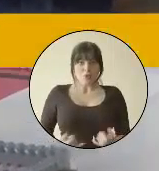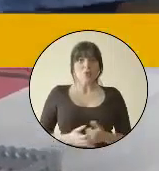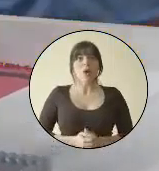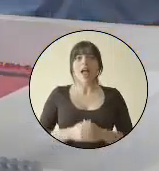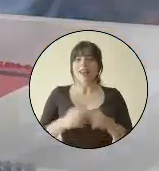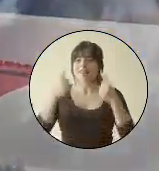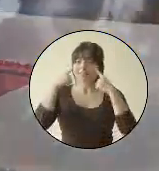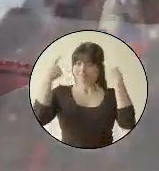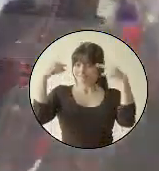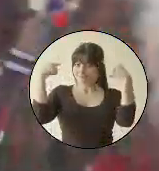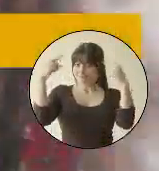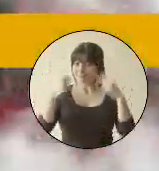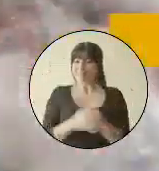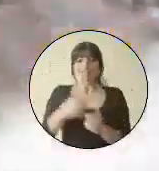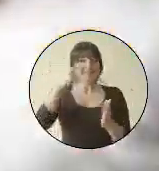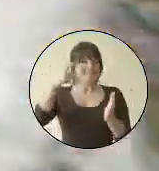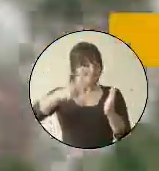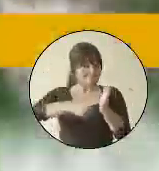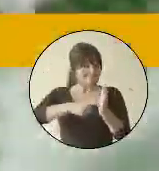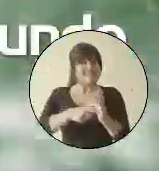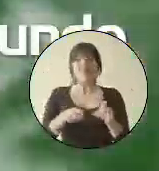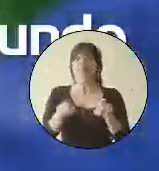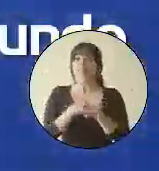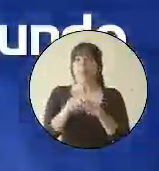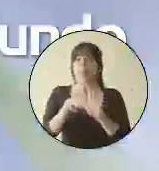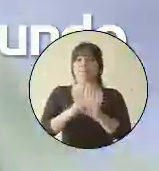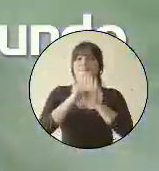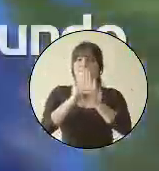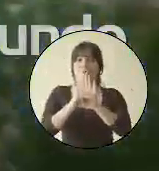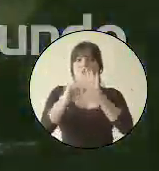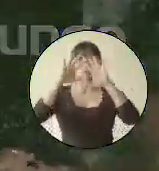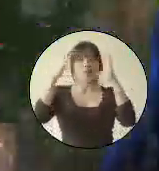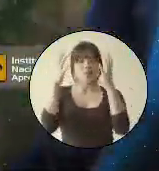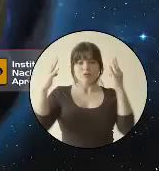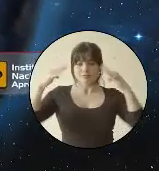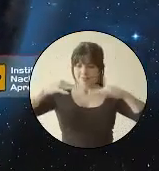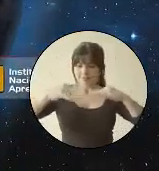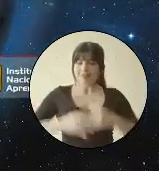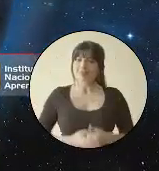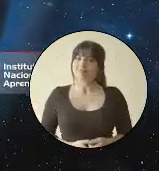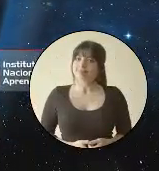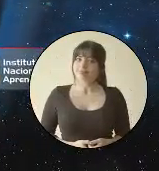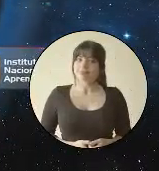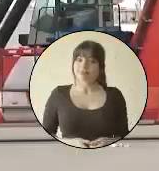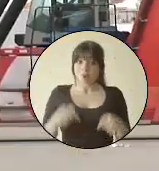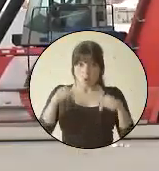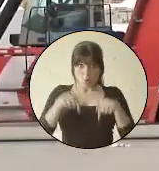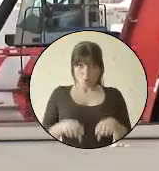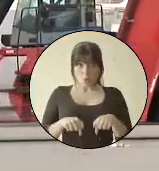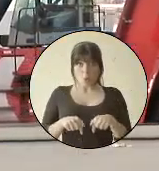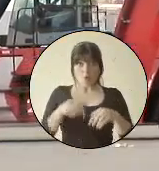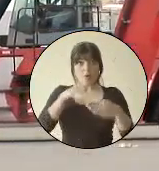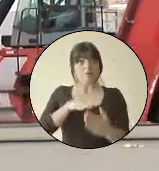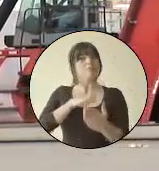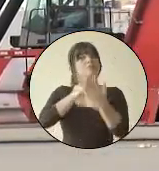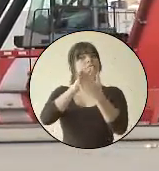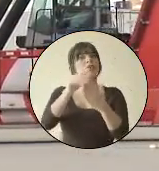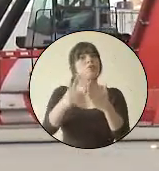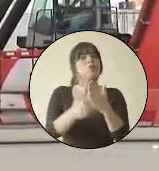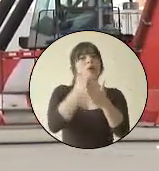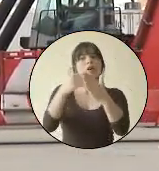actualizada, exitosa, reconocida y modelo para el mundo. Hoy, ante